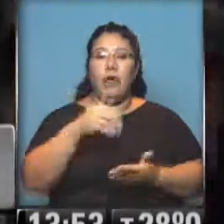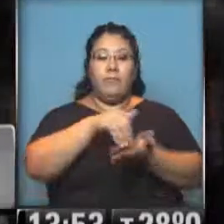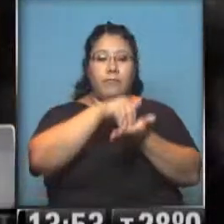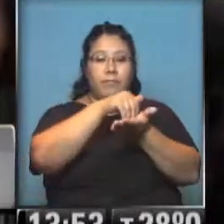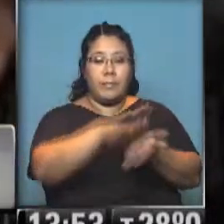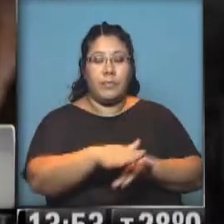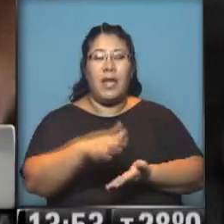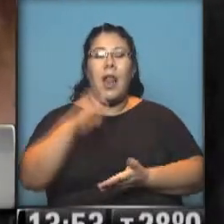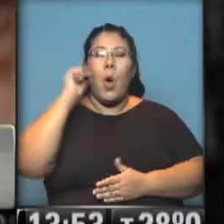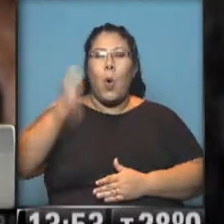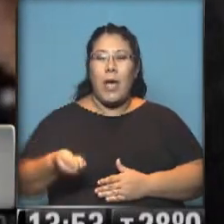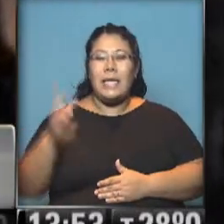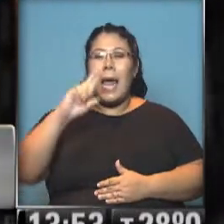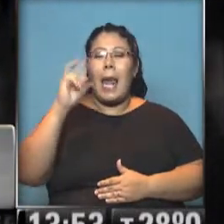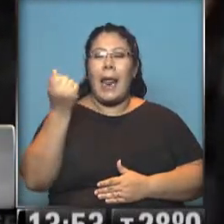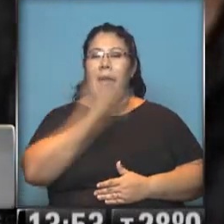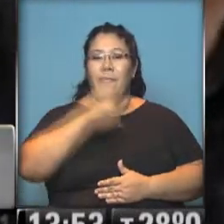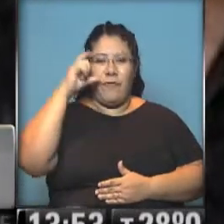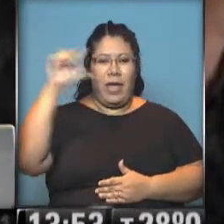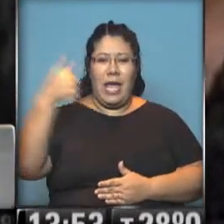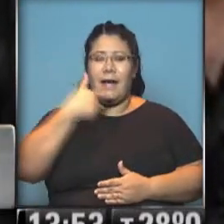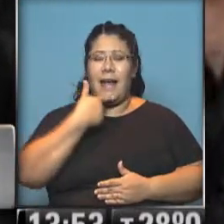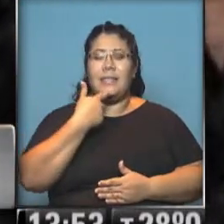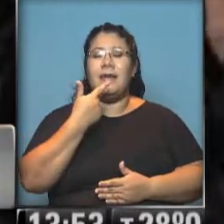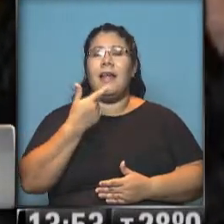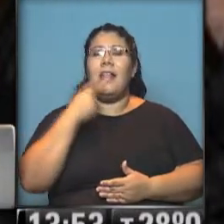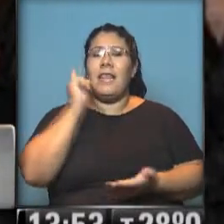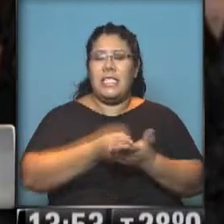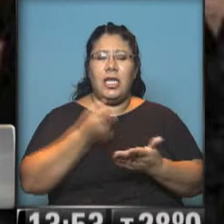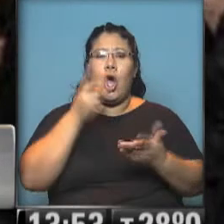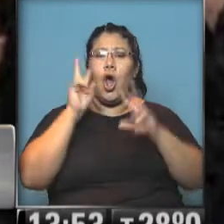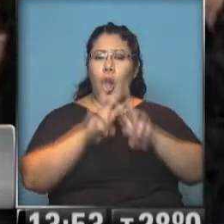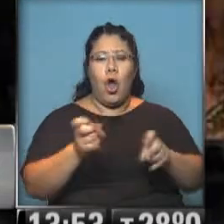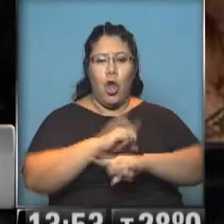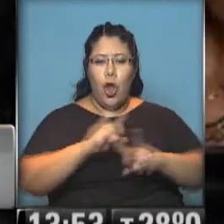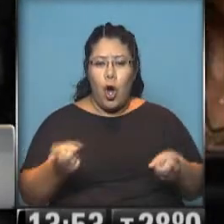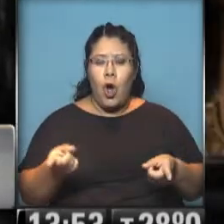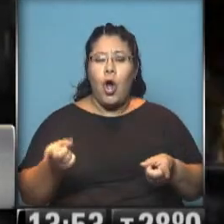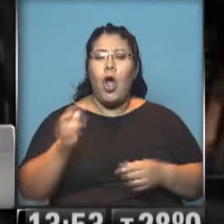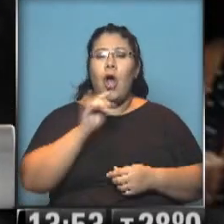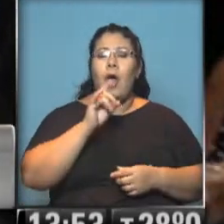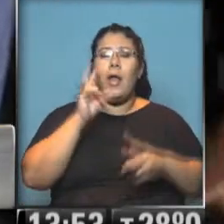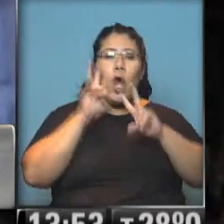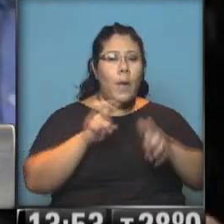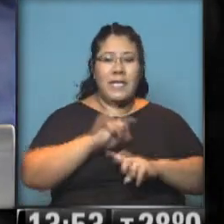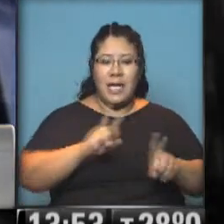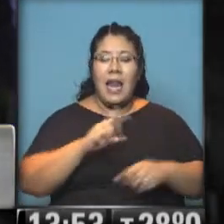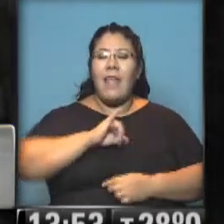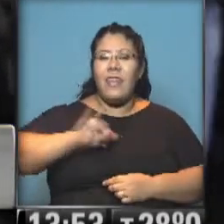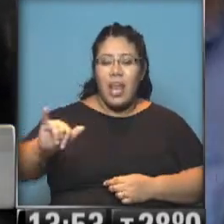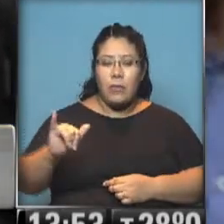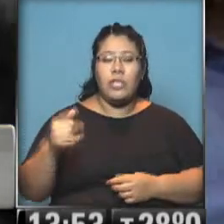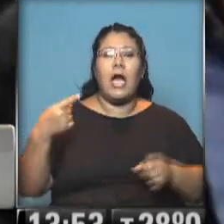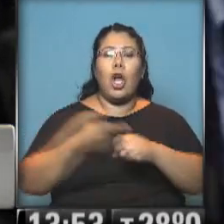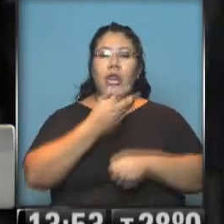Daniel Rafecas, que desestimó por inexistencia de delito la denuncia del fallecido fiscal Alberto Nisman contra la